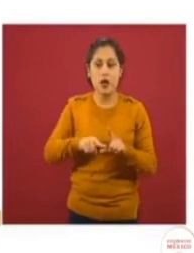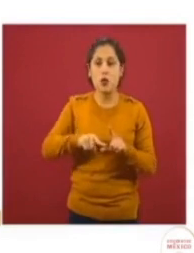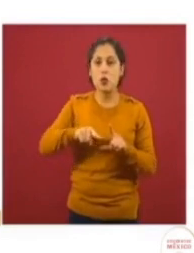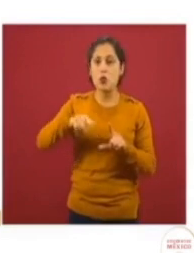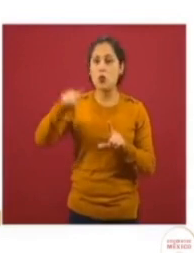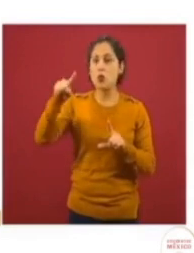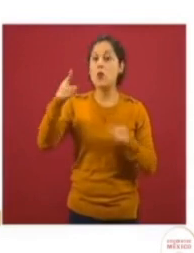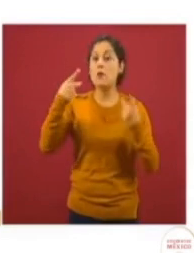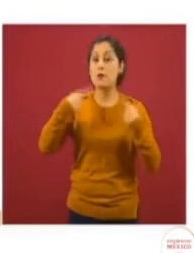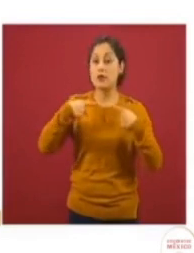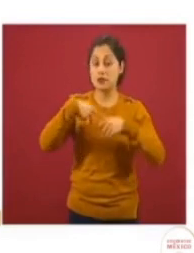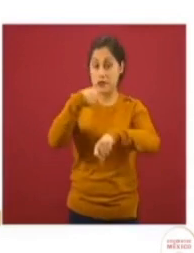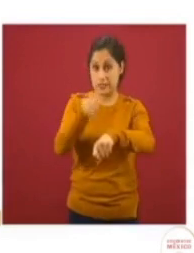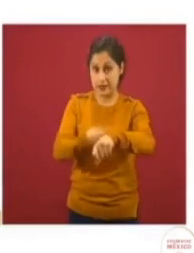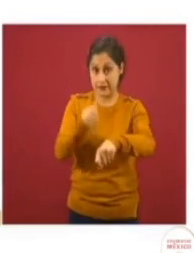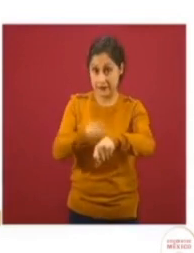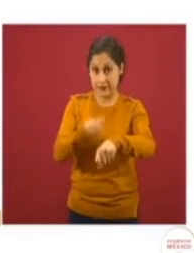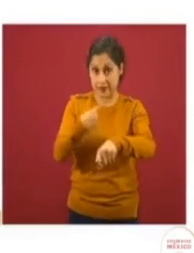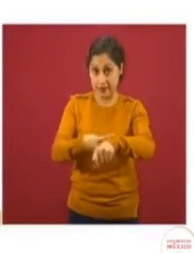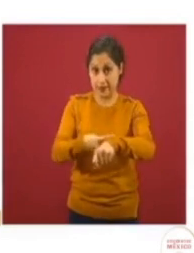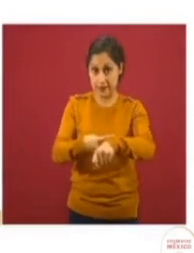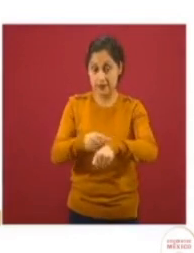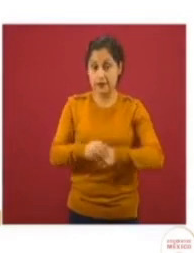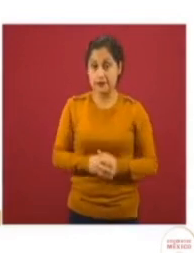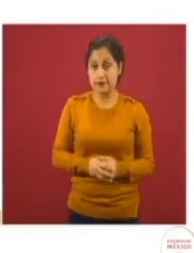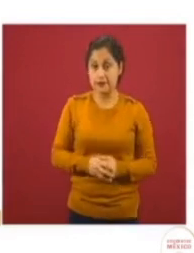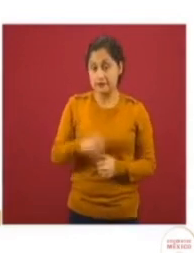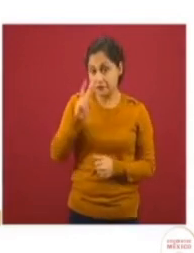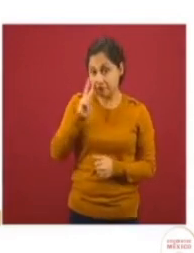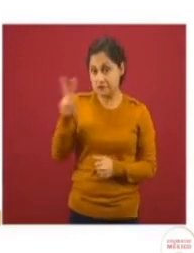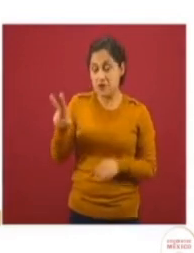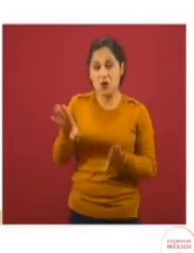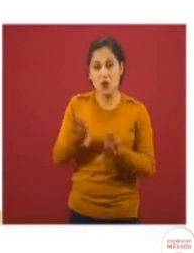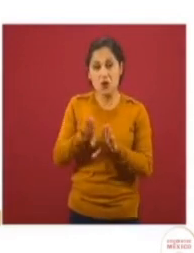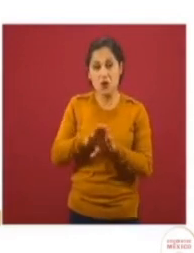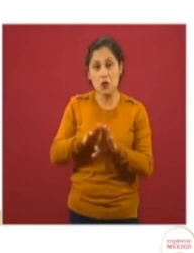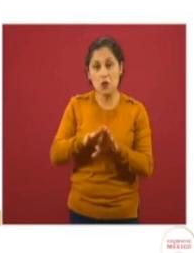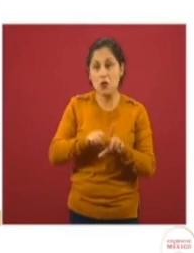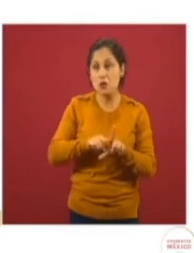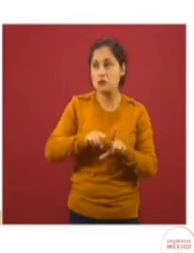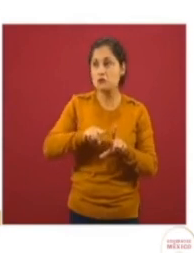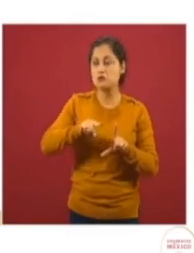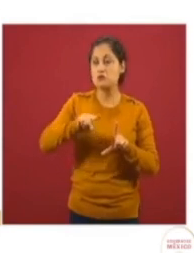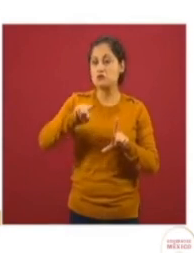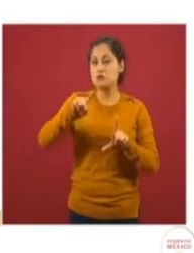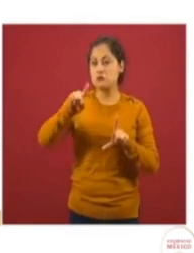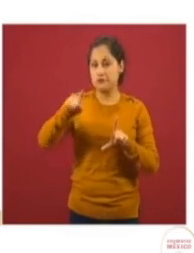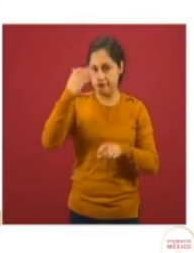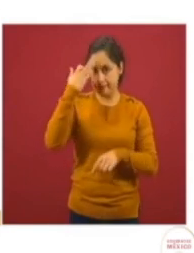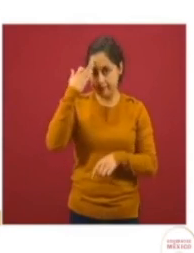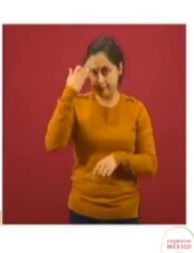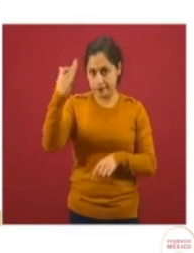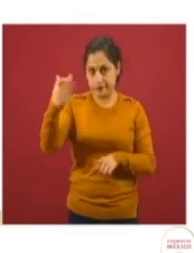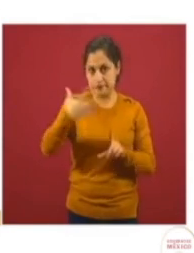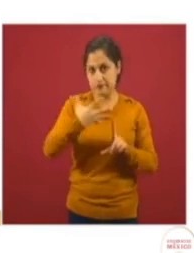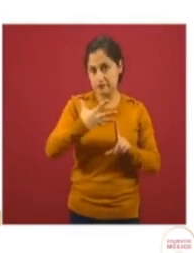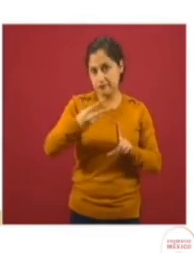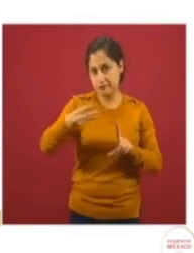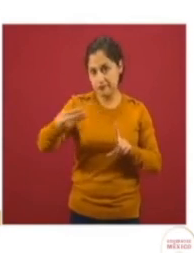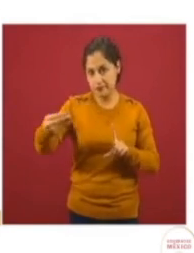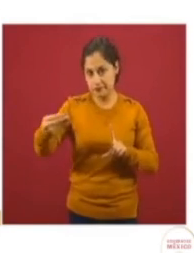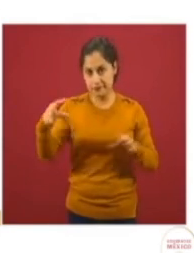que ilustran la tendencia de la propagación en el tiempo, la dispersión en el tiempo de